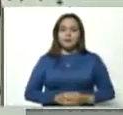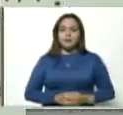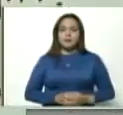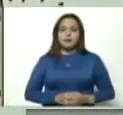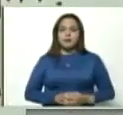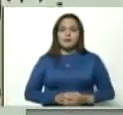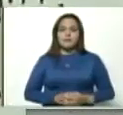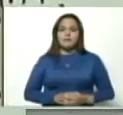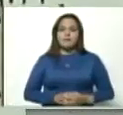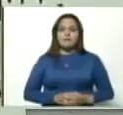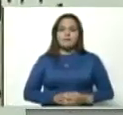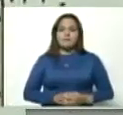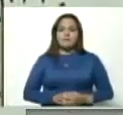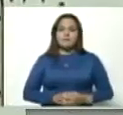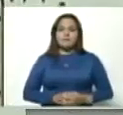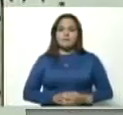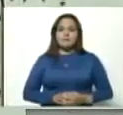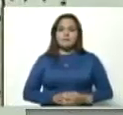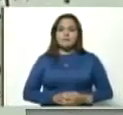¿Ya?